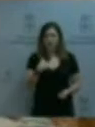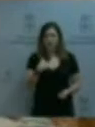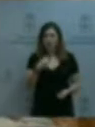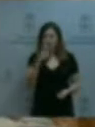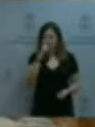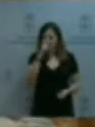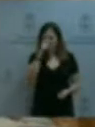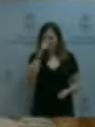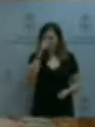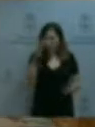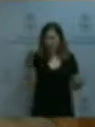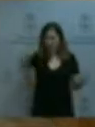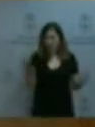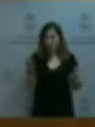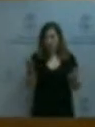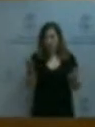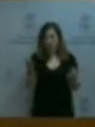la vaca.